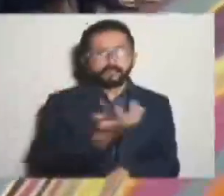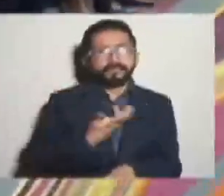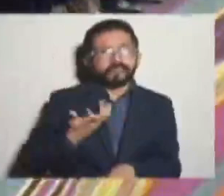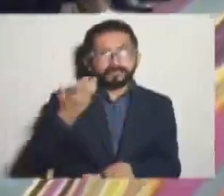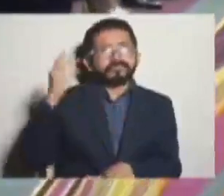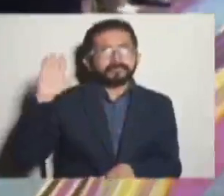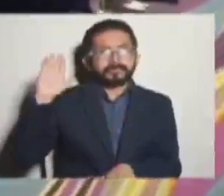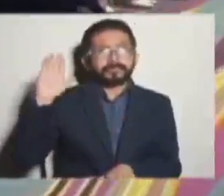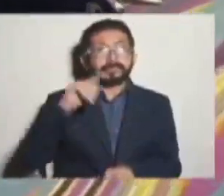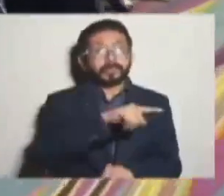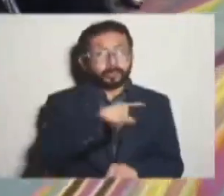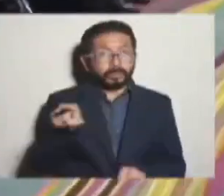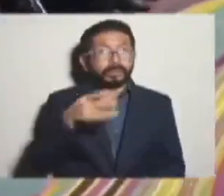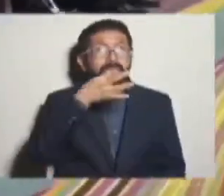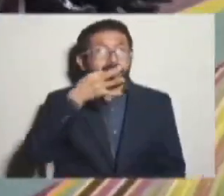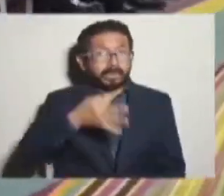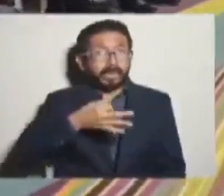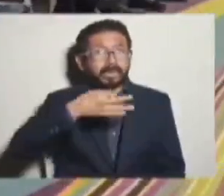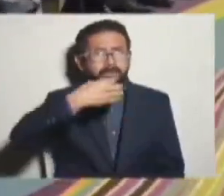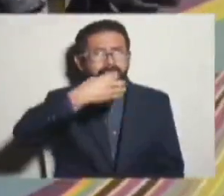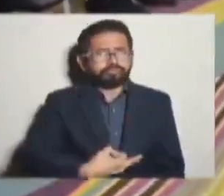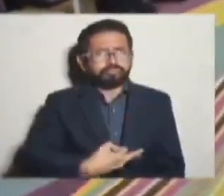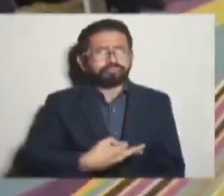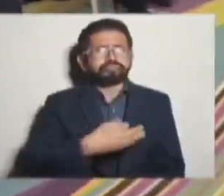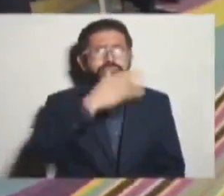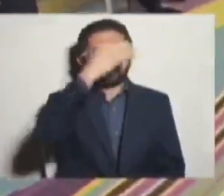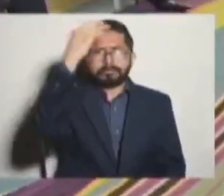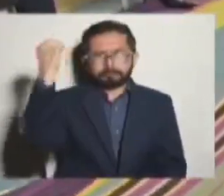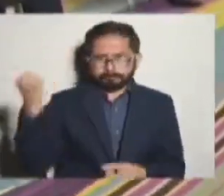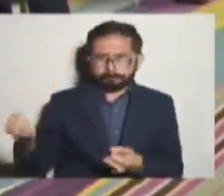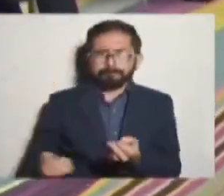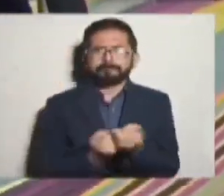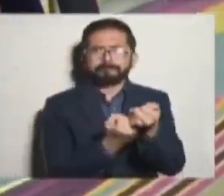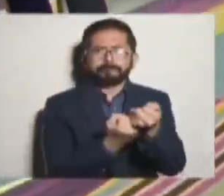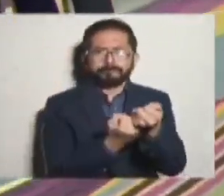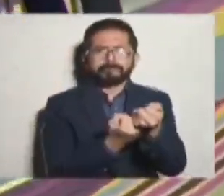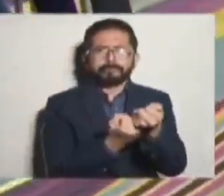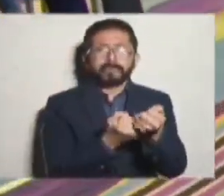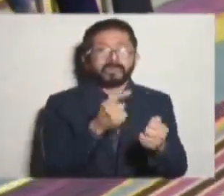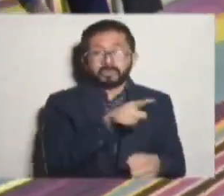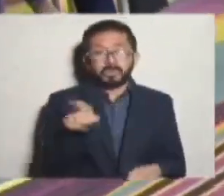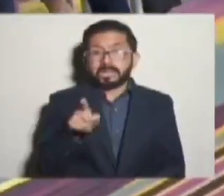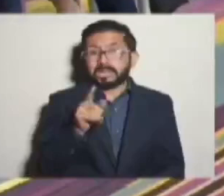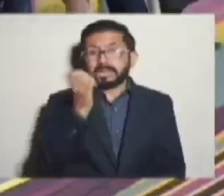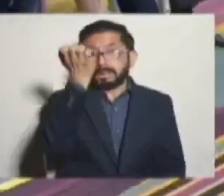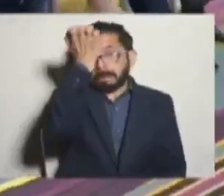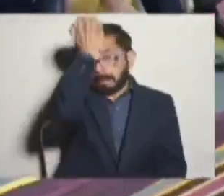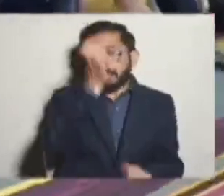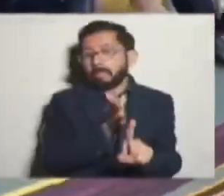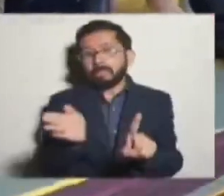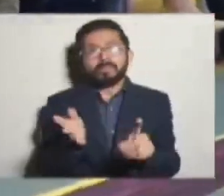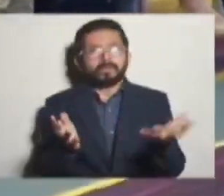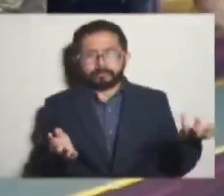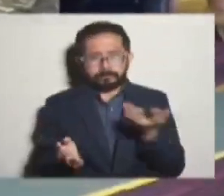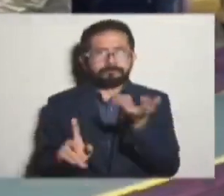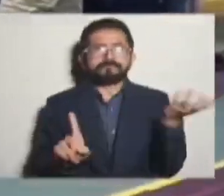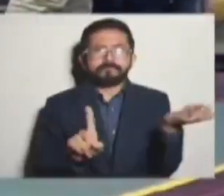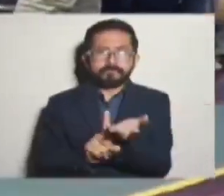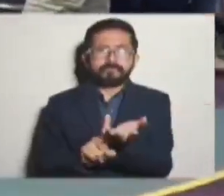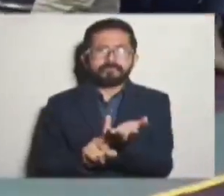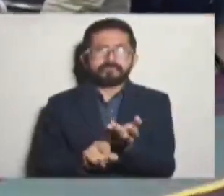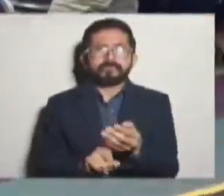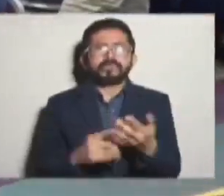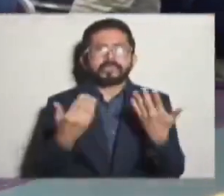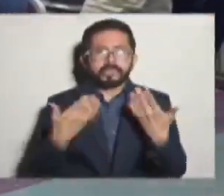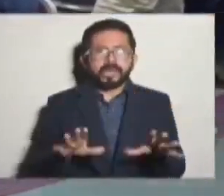si así lo hicieren que la patria se los premia y sino que ellas los demanden quedan